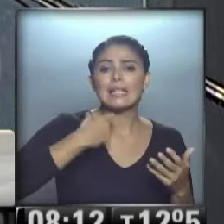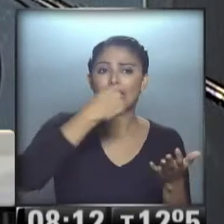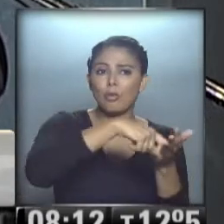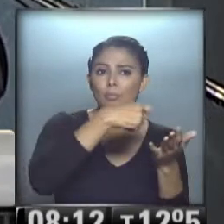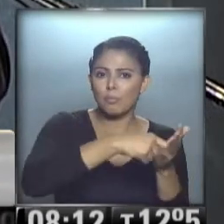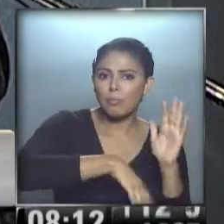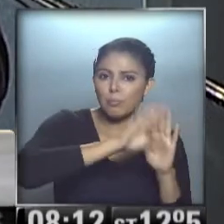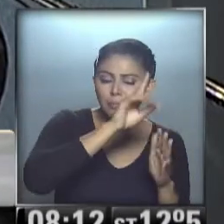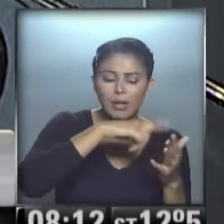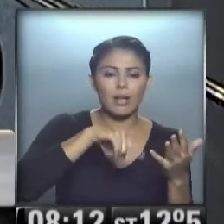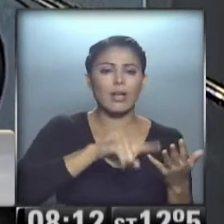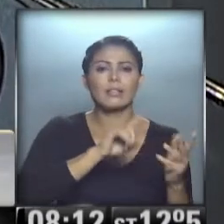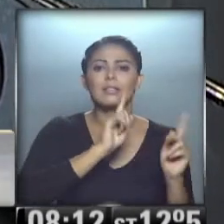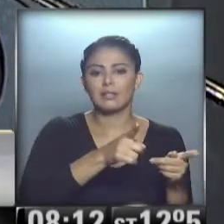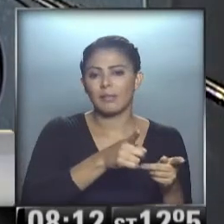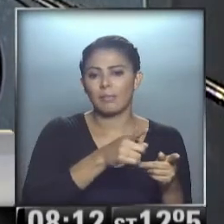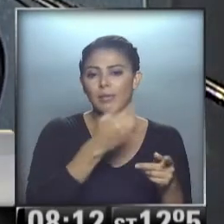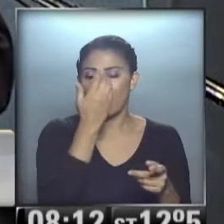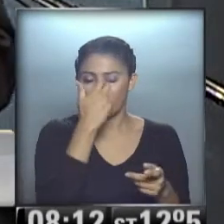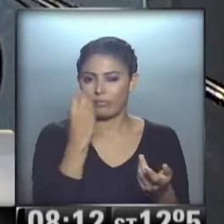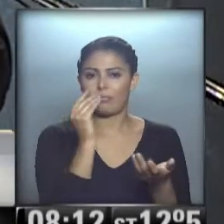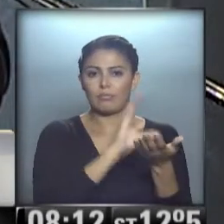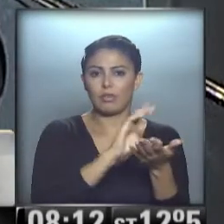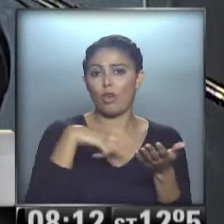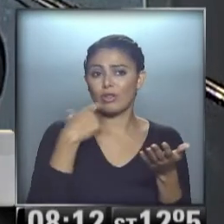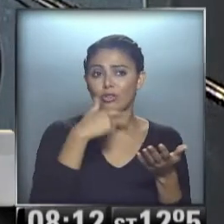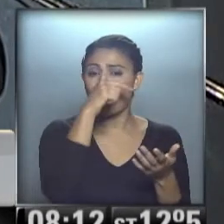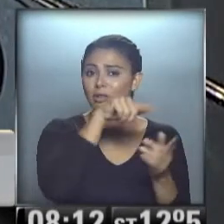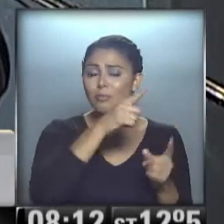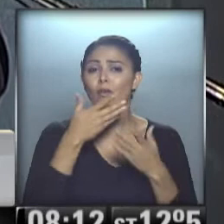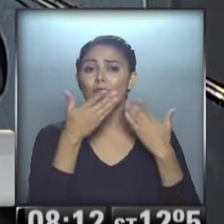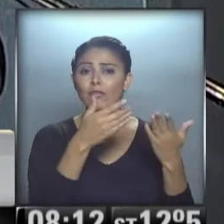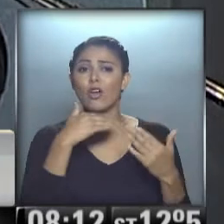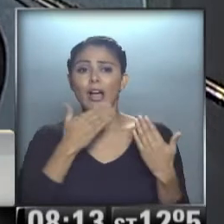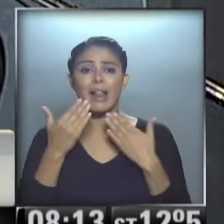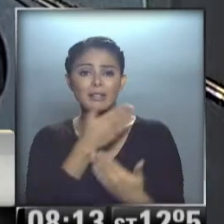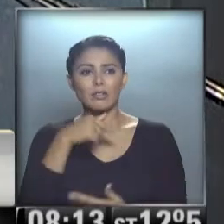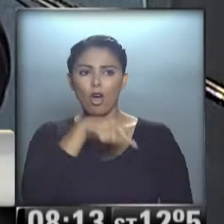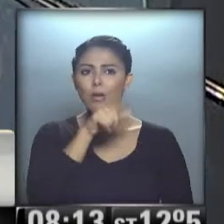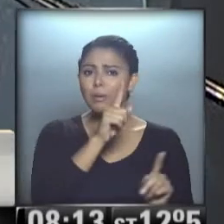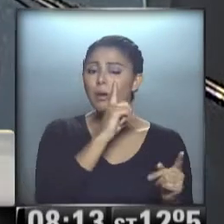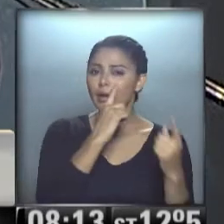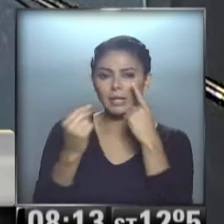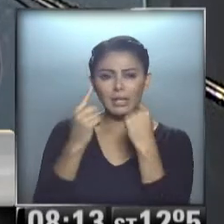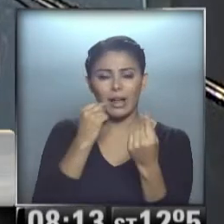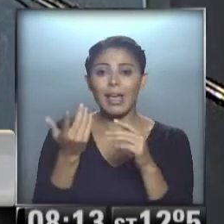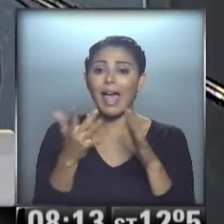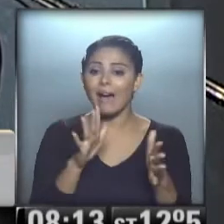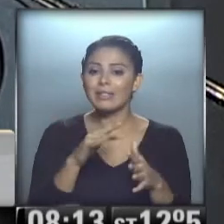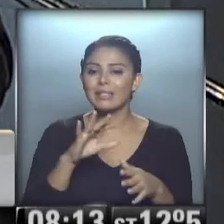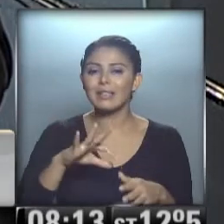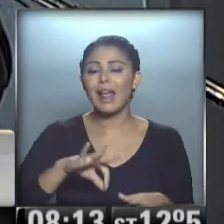incremento efectivamente de sus recursos para las obras sociales, son los que hoy objetivamente critican. Pero la verdad es que a veces la vida nos